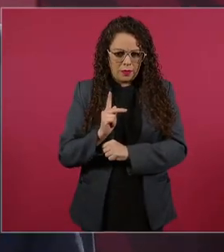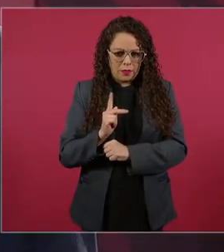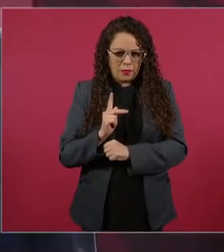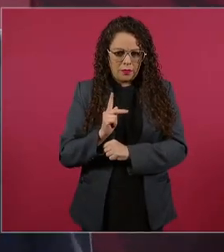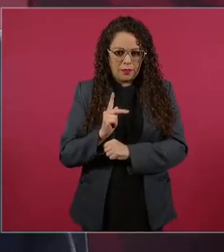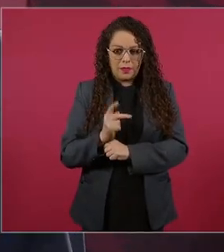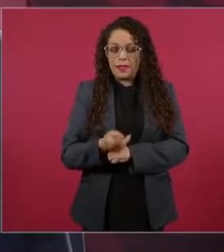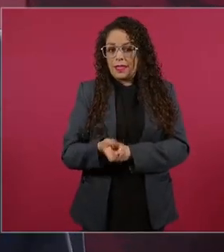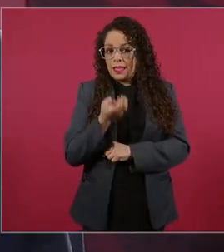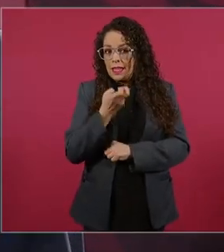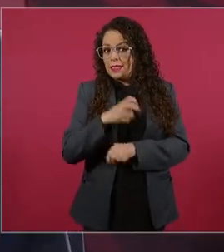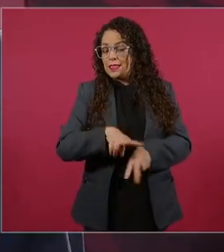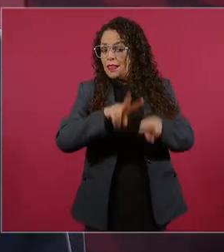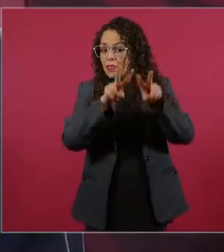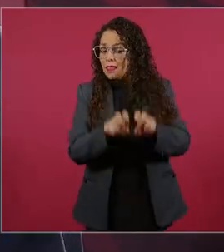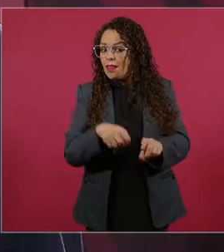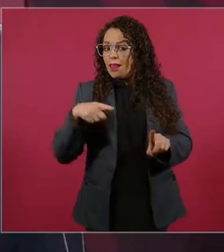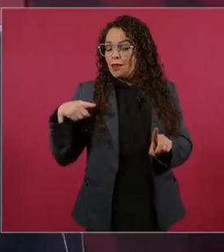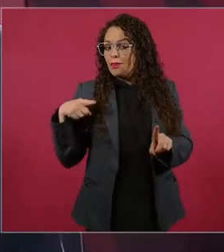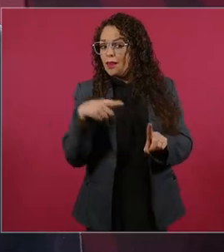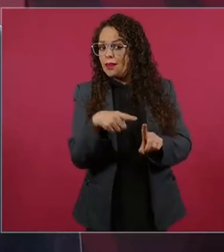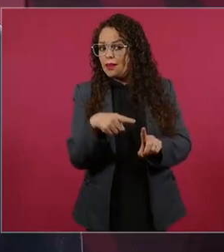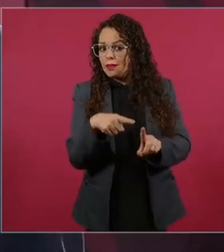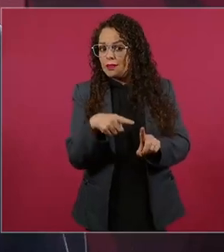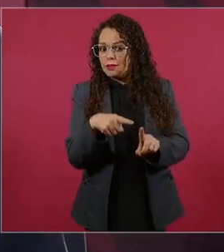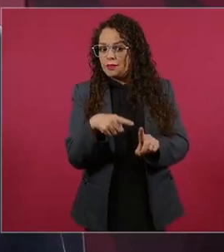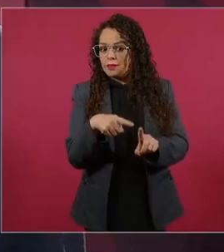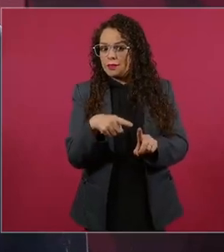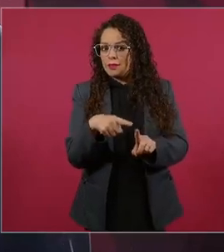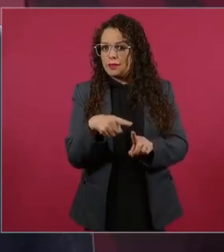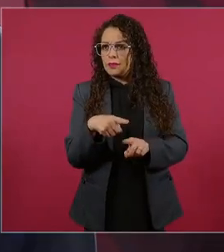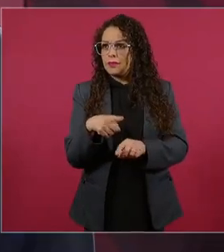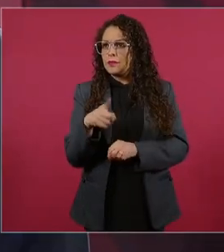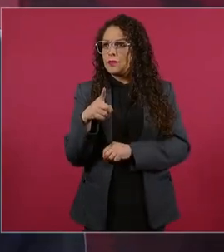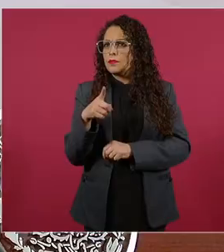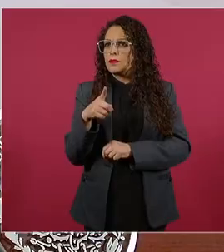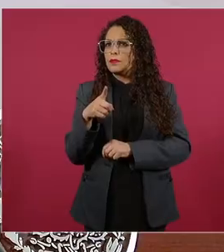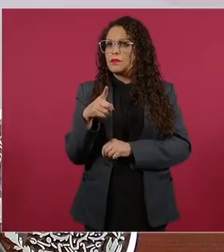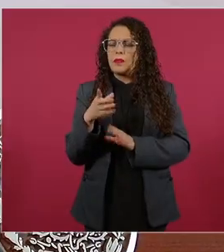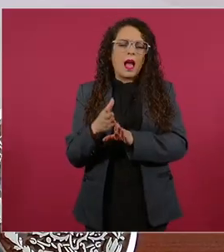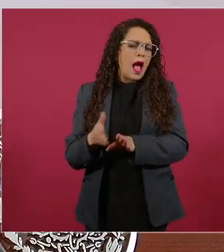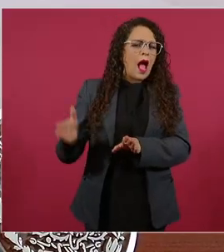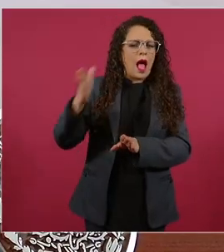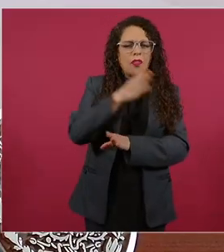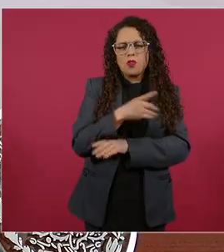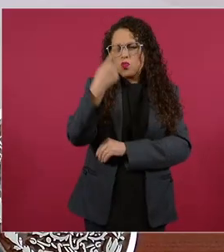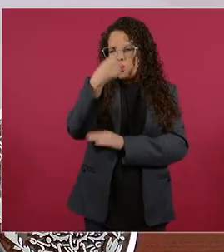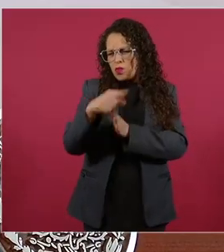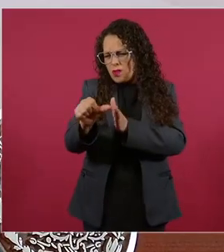sobre esto. Pero como un mes antes,